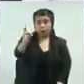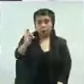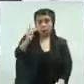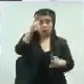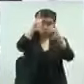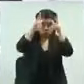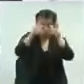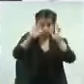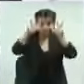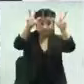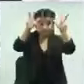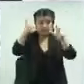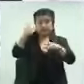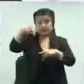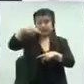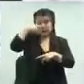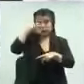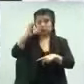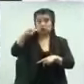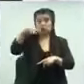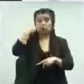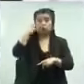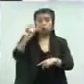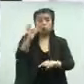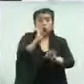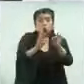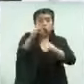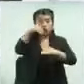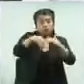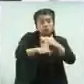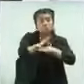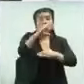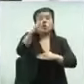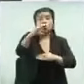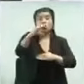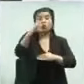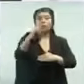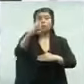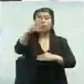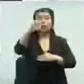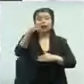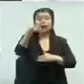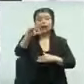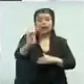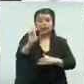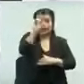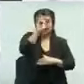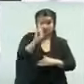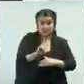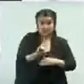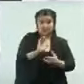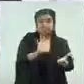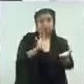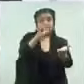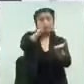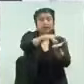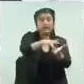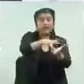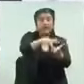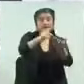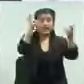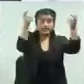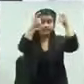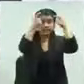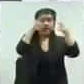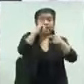o entrar por Cocales, entrar a la Nueva Concepción y agarrar las rutas alternas para ir a caer a San José del